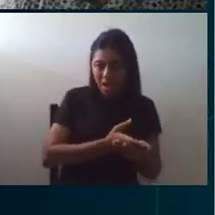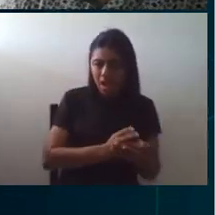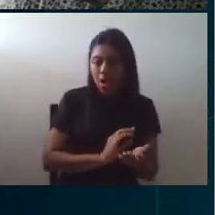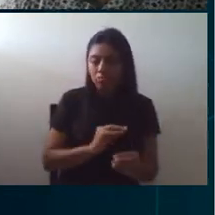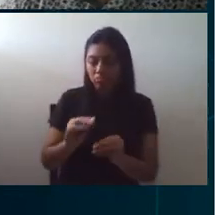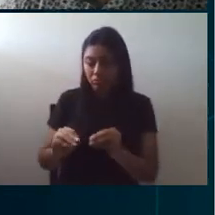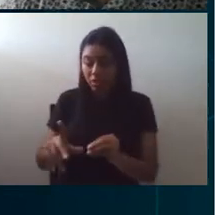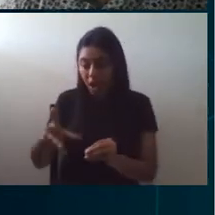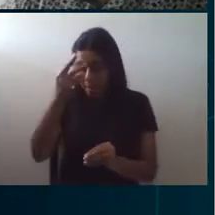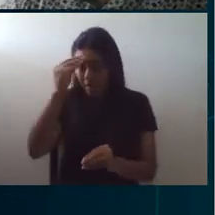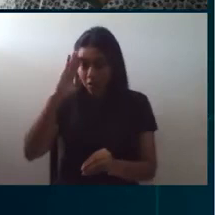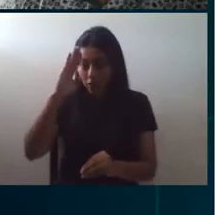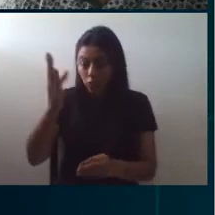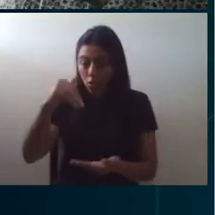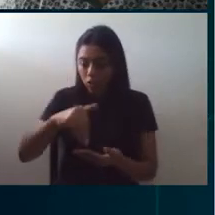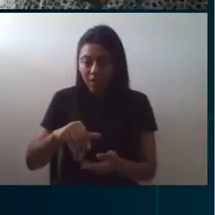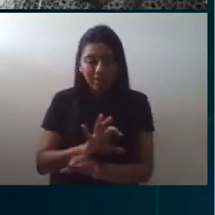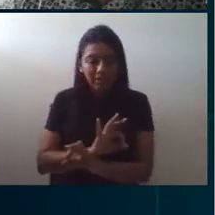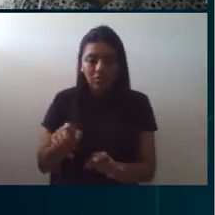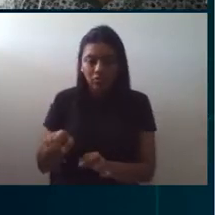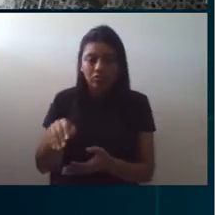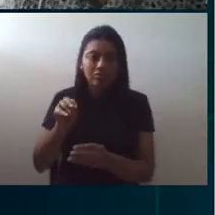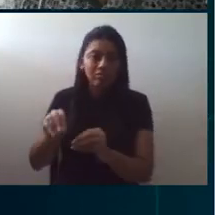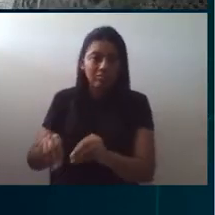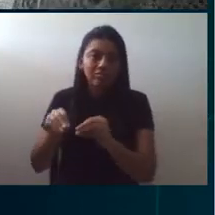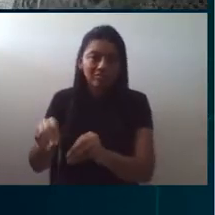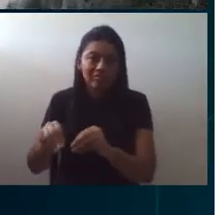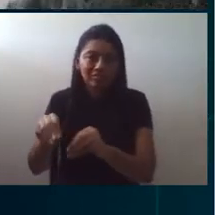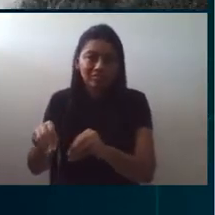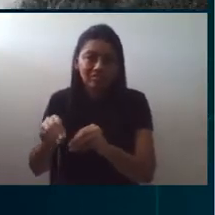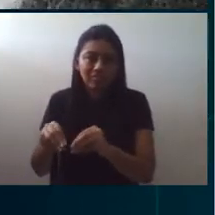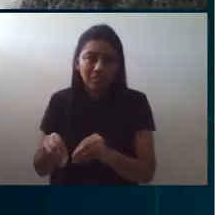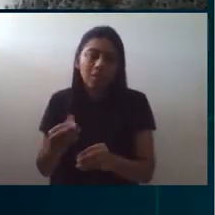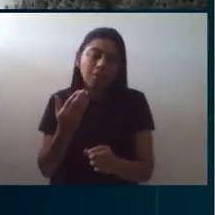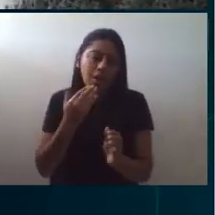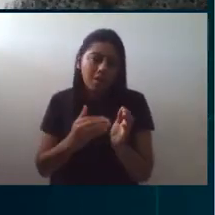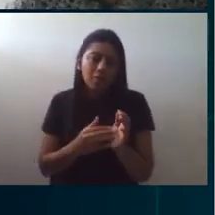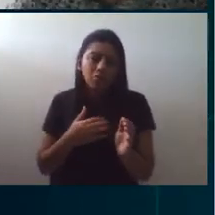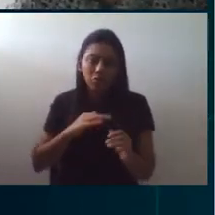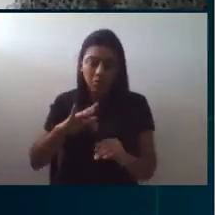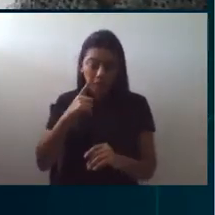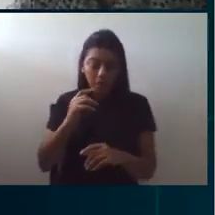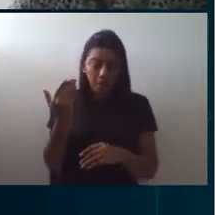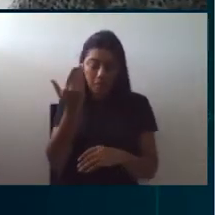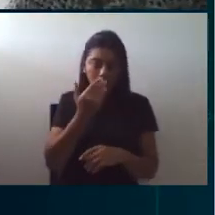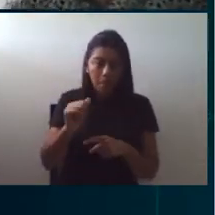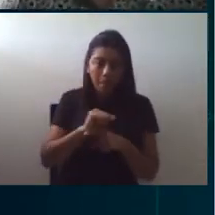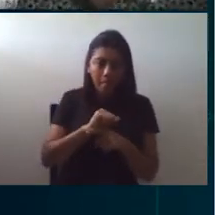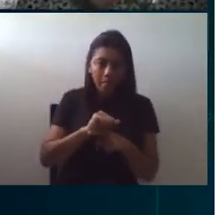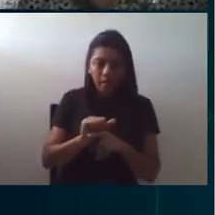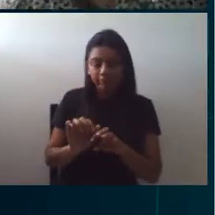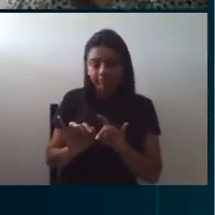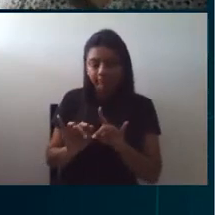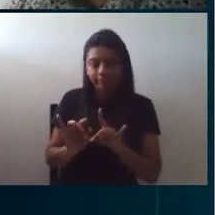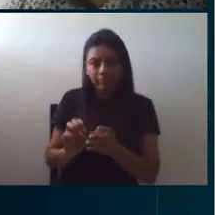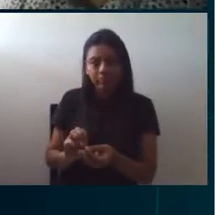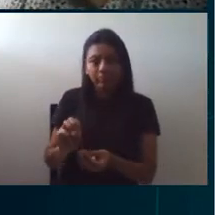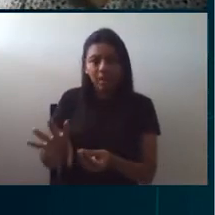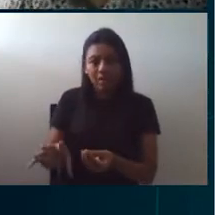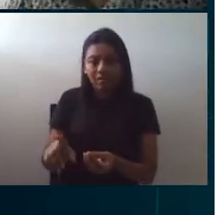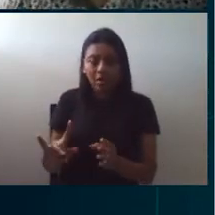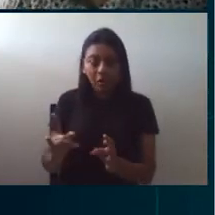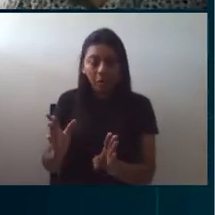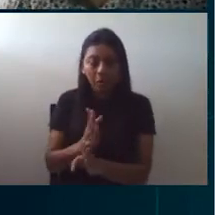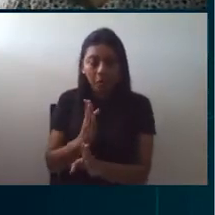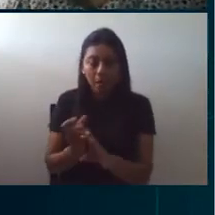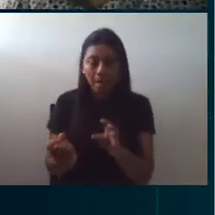lo hubo, con true o false. Y cuando yo describo un problema en un proyecto futuro, él me podrá dar alertas